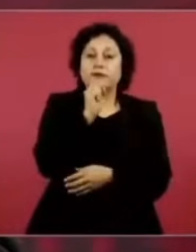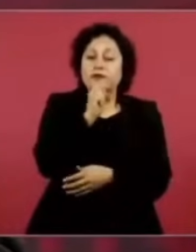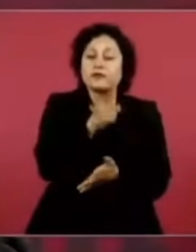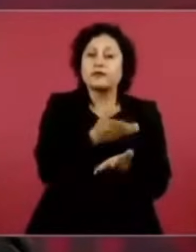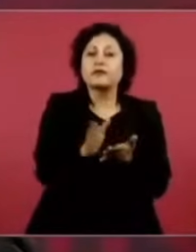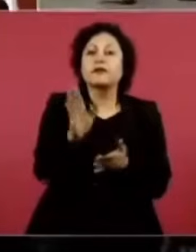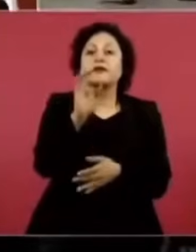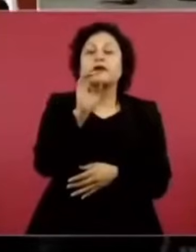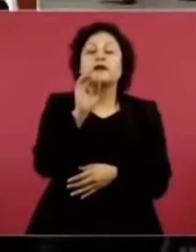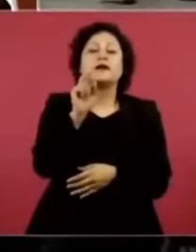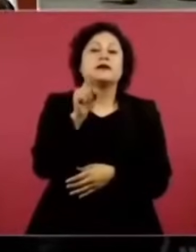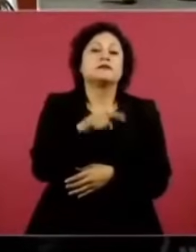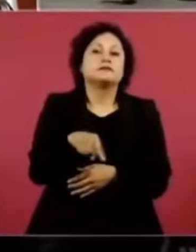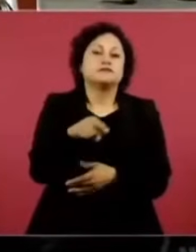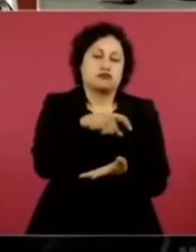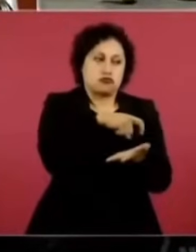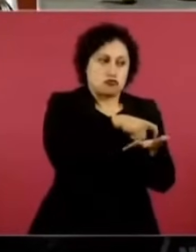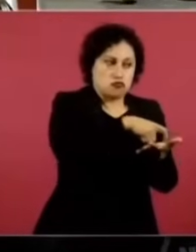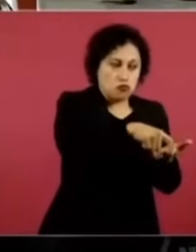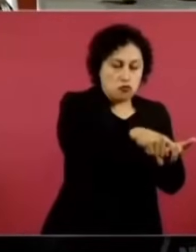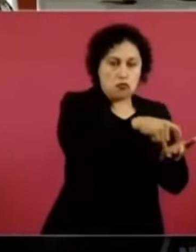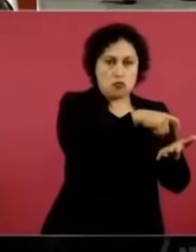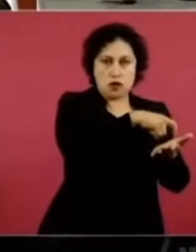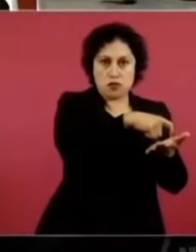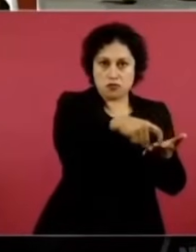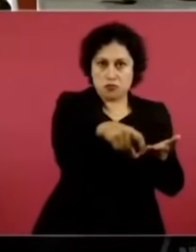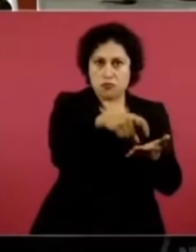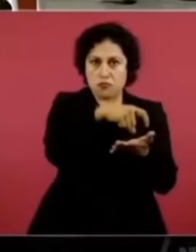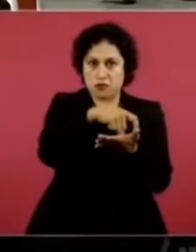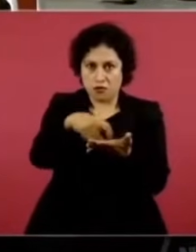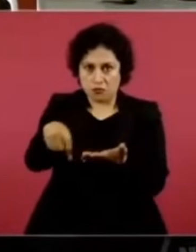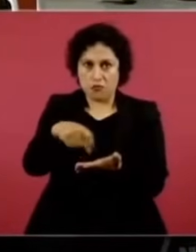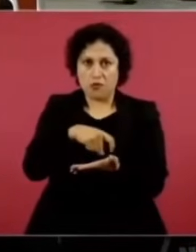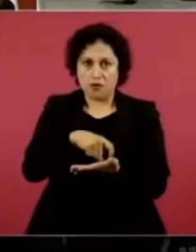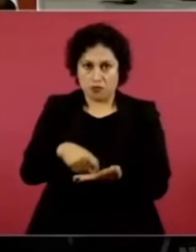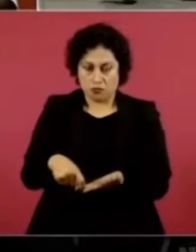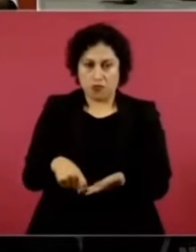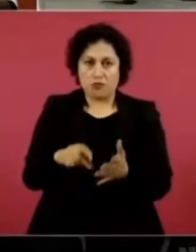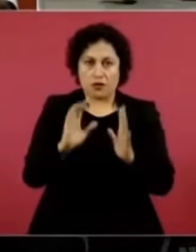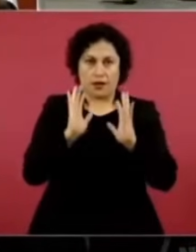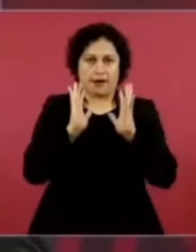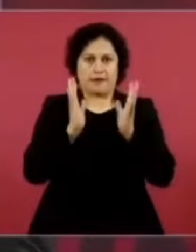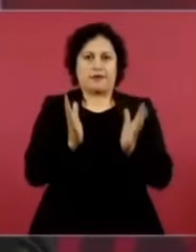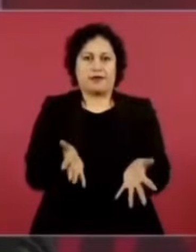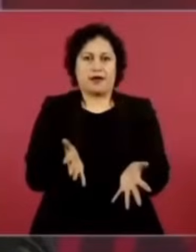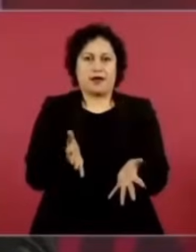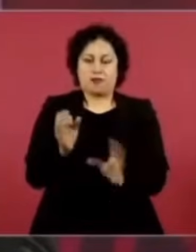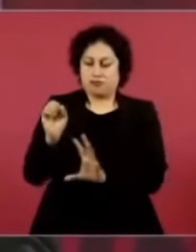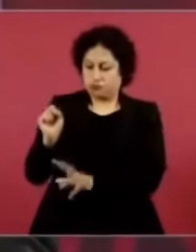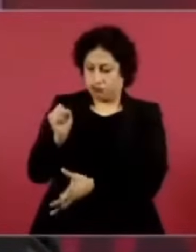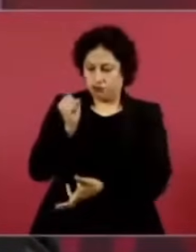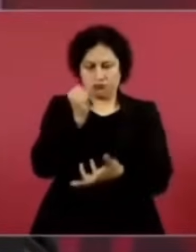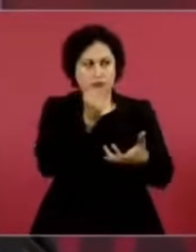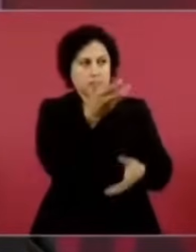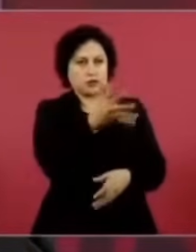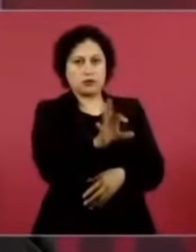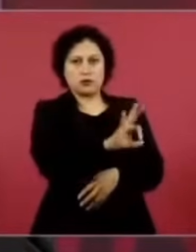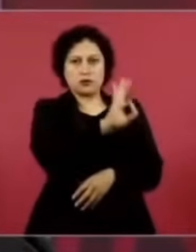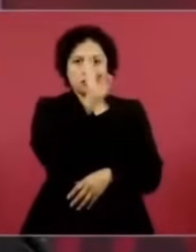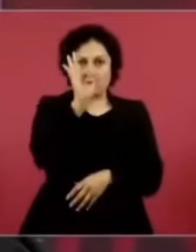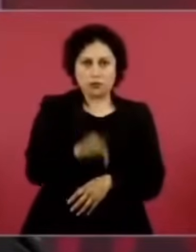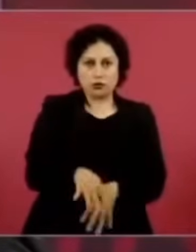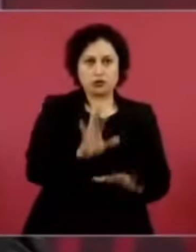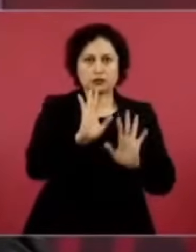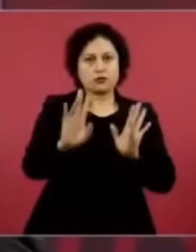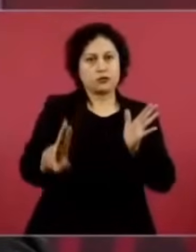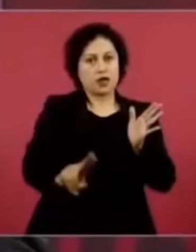de adquirirlo, ya se entregó el 10%, ya se firmó el convenio